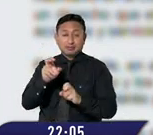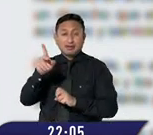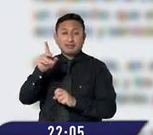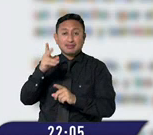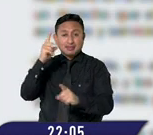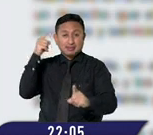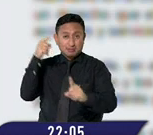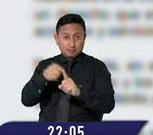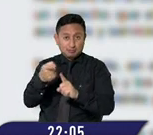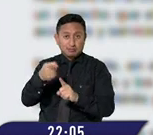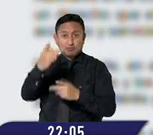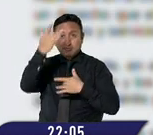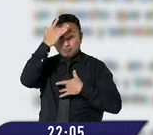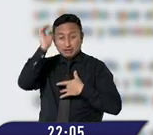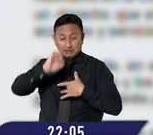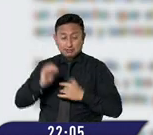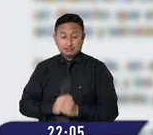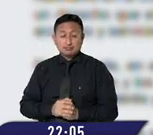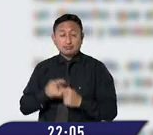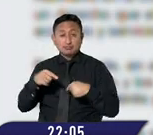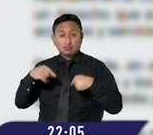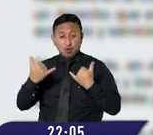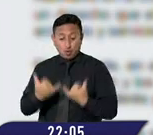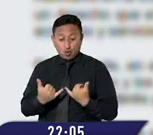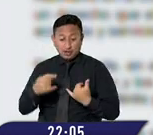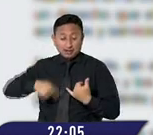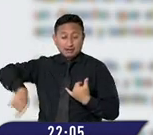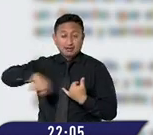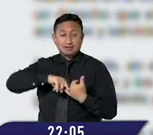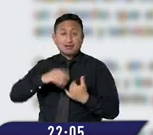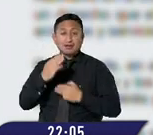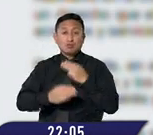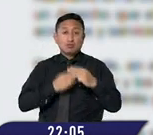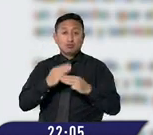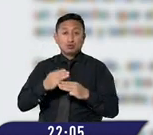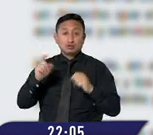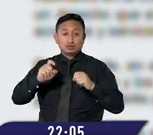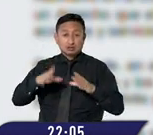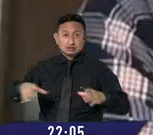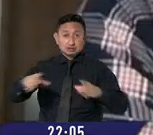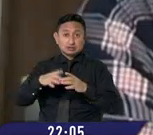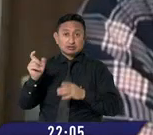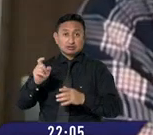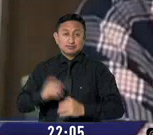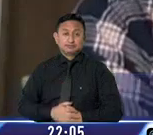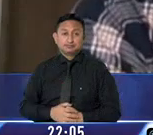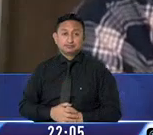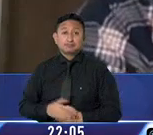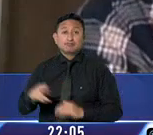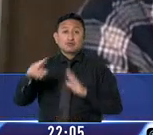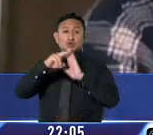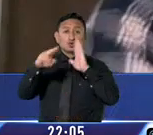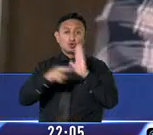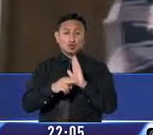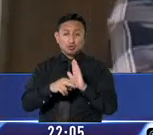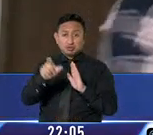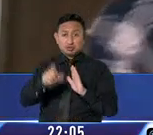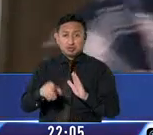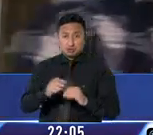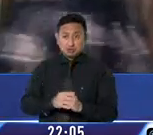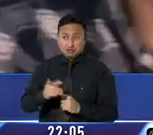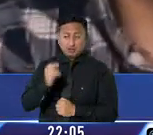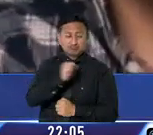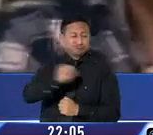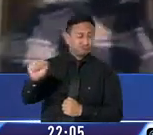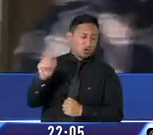enfermedades en los términos y condiciones que la realidad epidemiológica nacional y local lo requiera. Esa norma, aunque no le guste a la gente que se